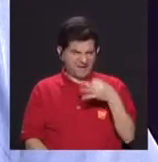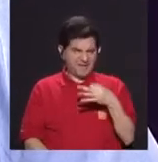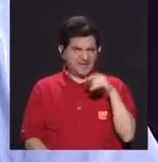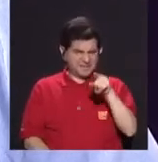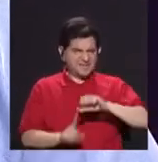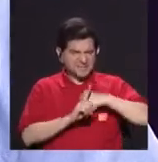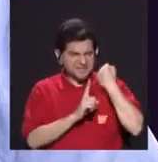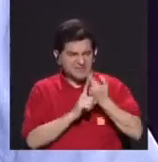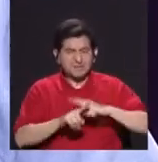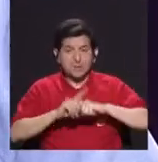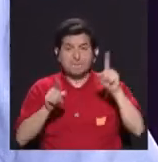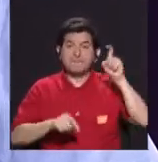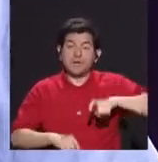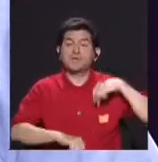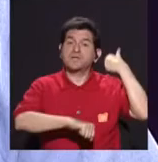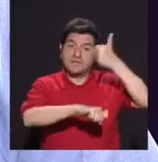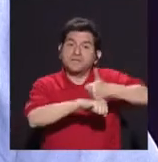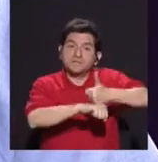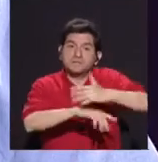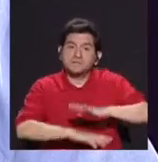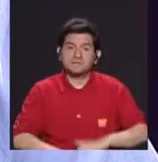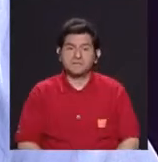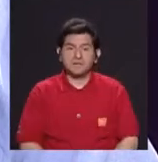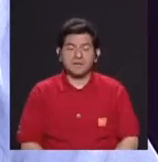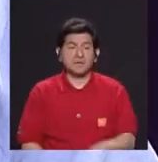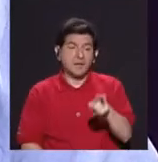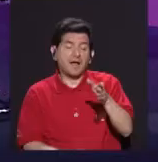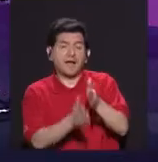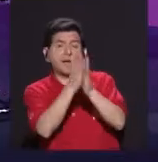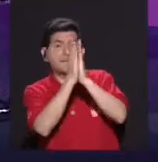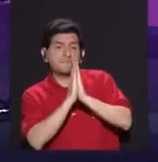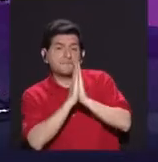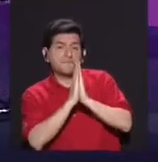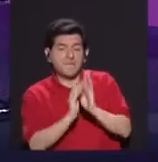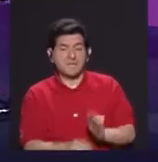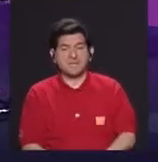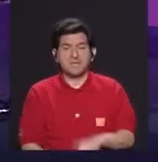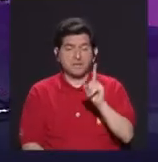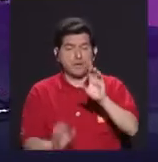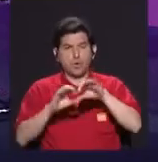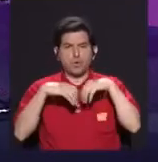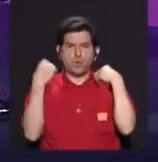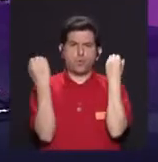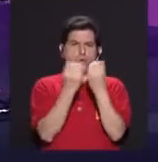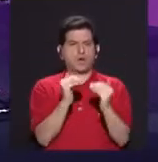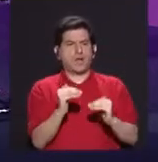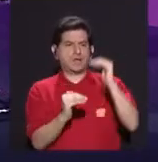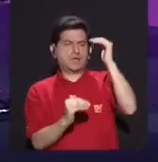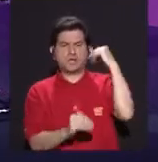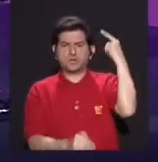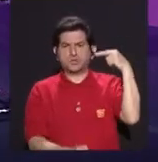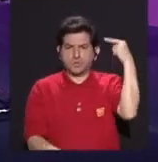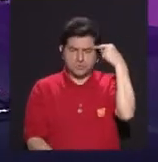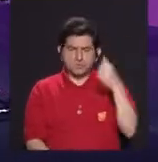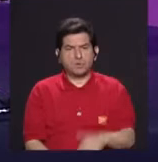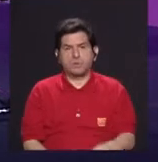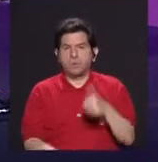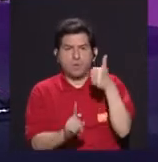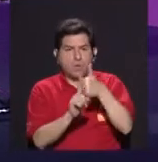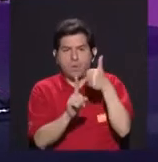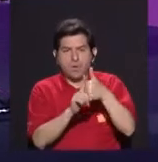pero requieren implementarla porque porque se lo está pidiendo el órgano máximo de gobierno en el mismo